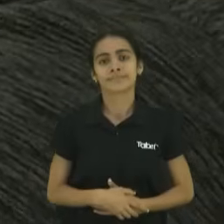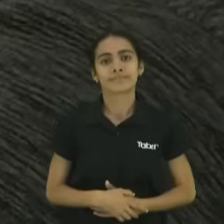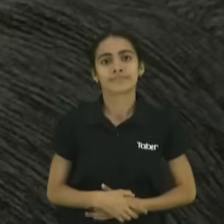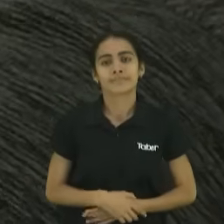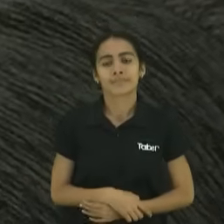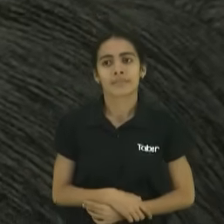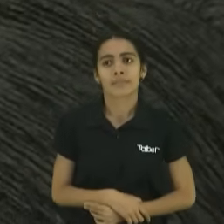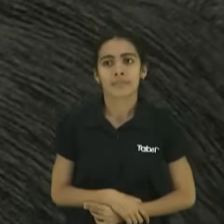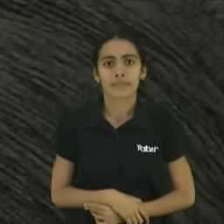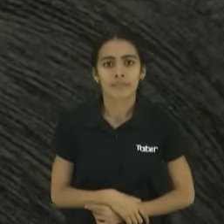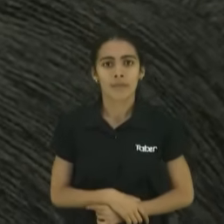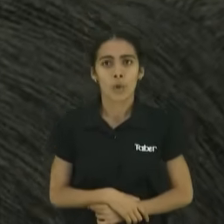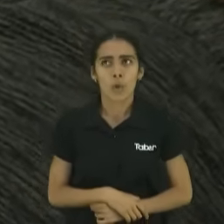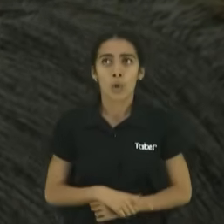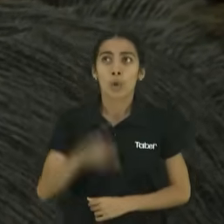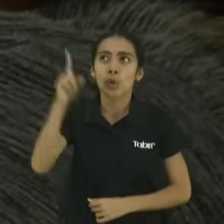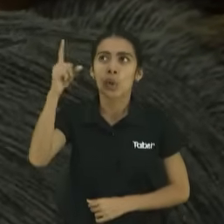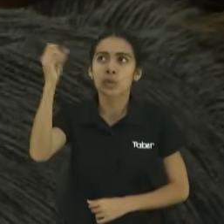Bueno, ¿cómo habla Dios?